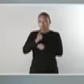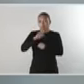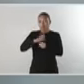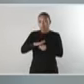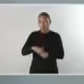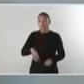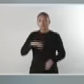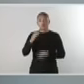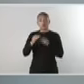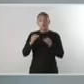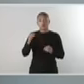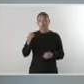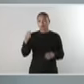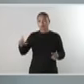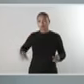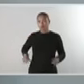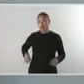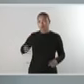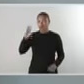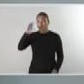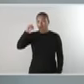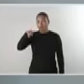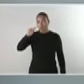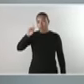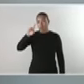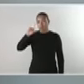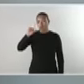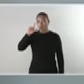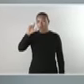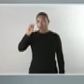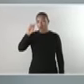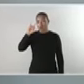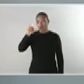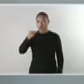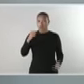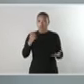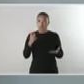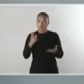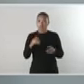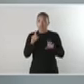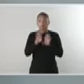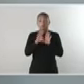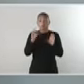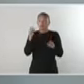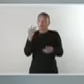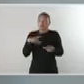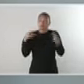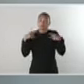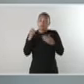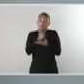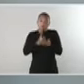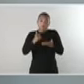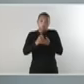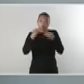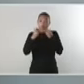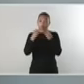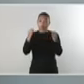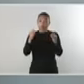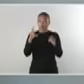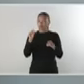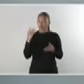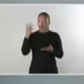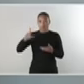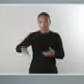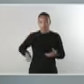contraloría gubernamental será presidida por un ciudadano independiente sin injerencia del